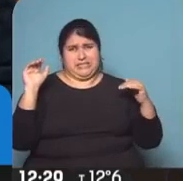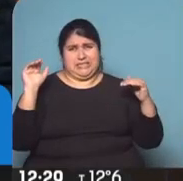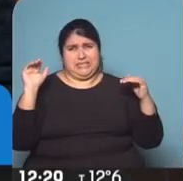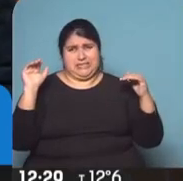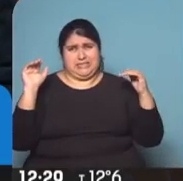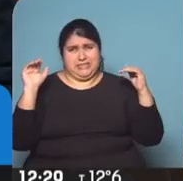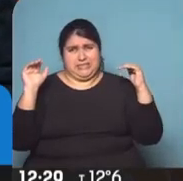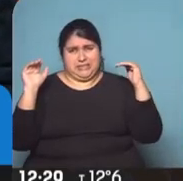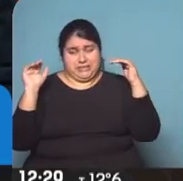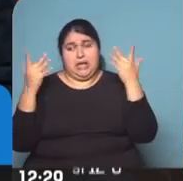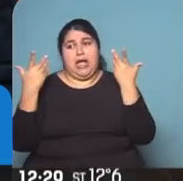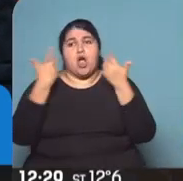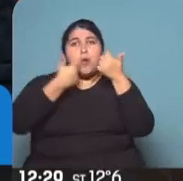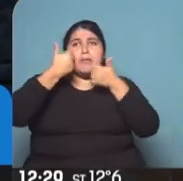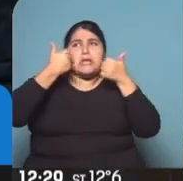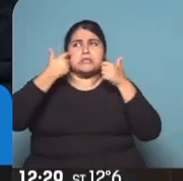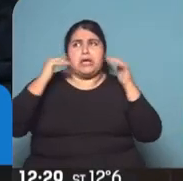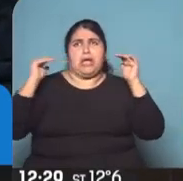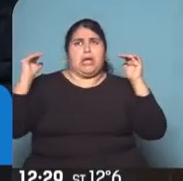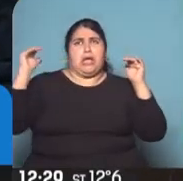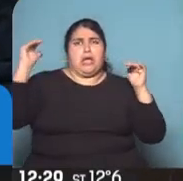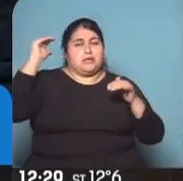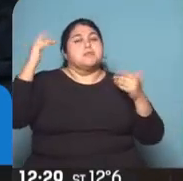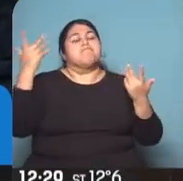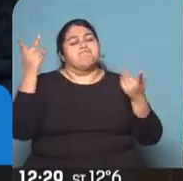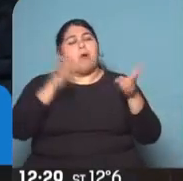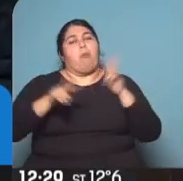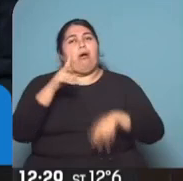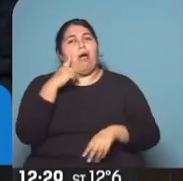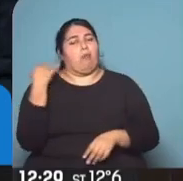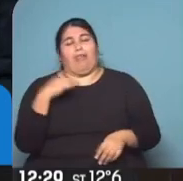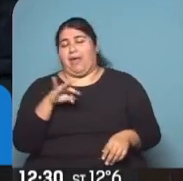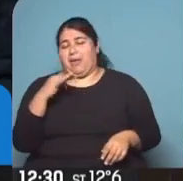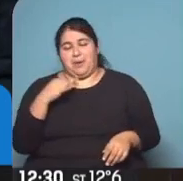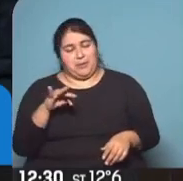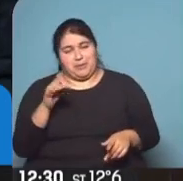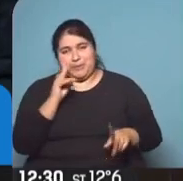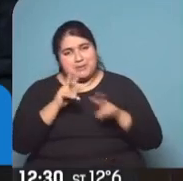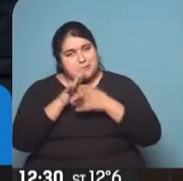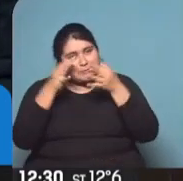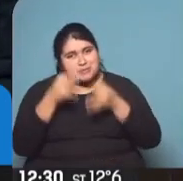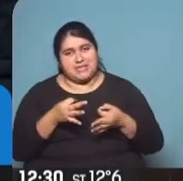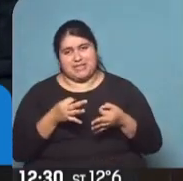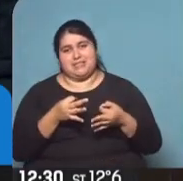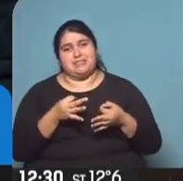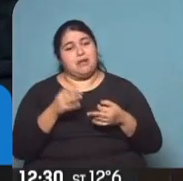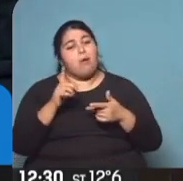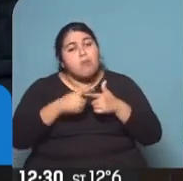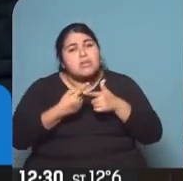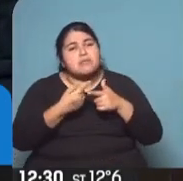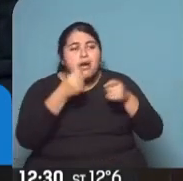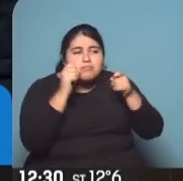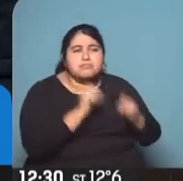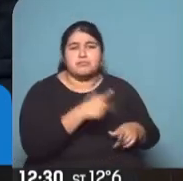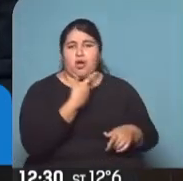que dice martín y con el que coincido y tenemos que buscar salidas comunes pero importante que sean políticas de estado no